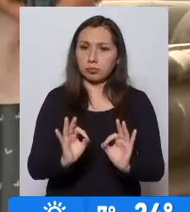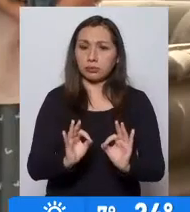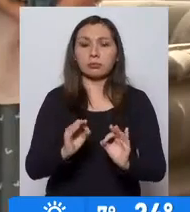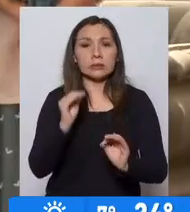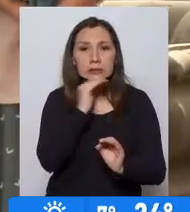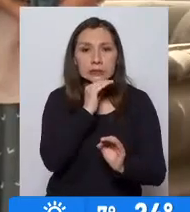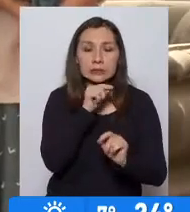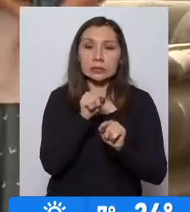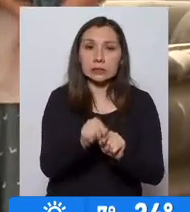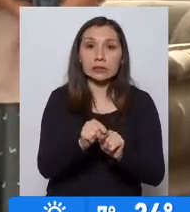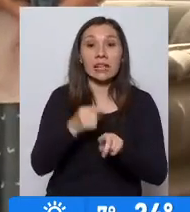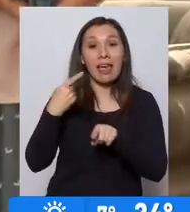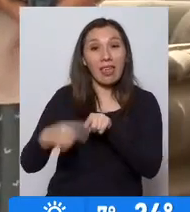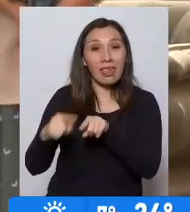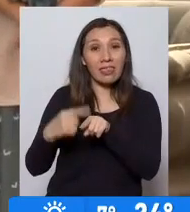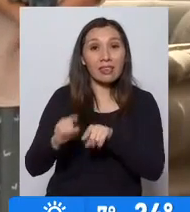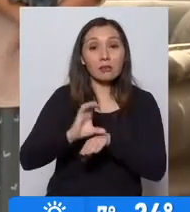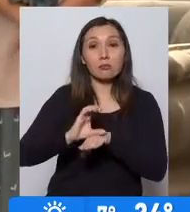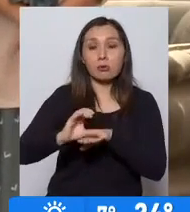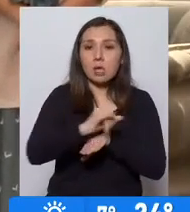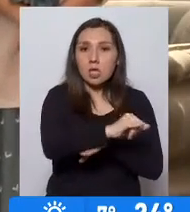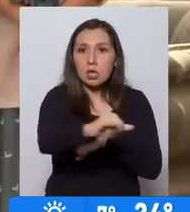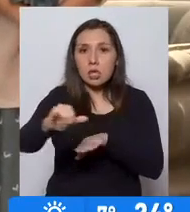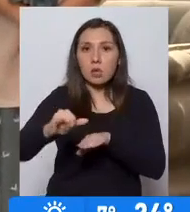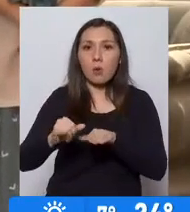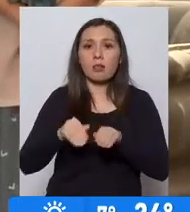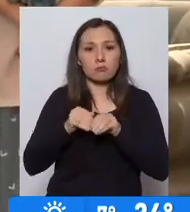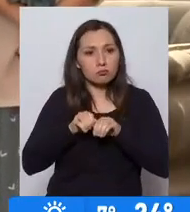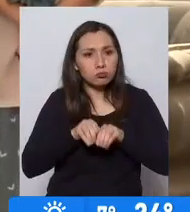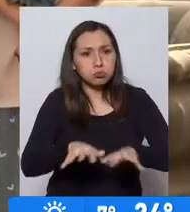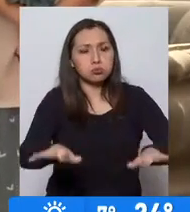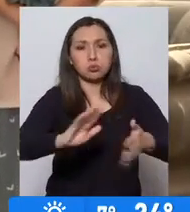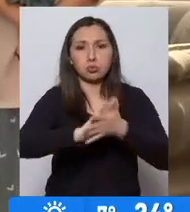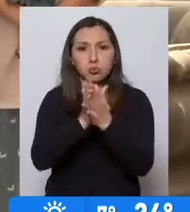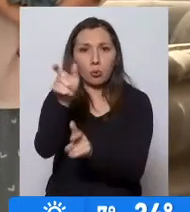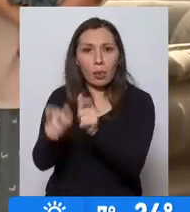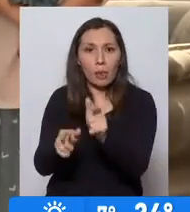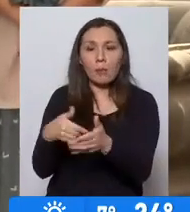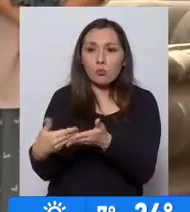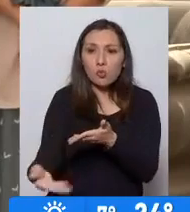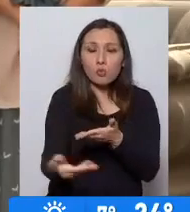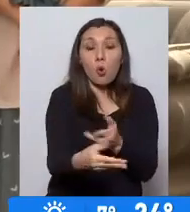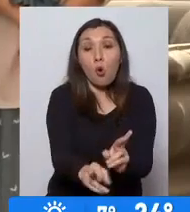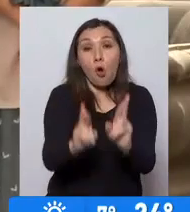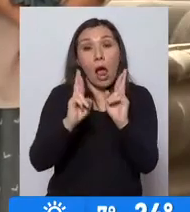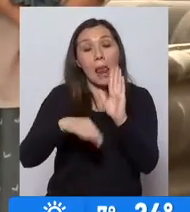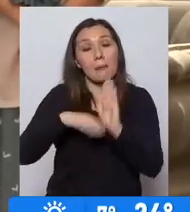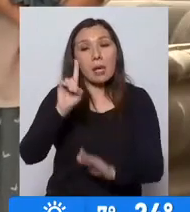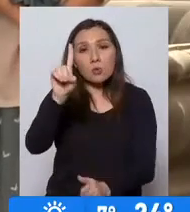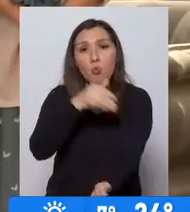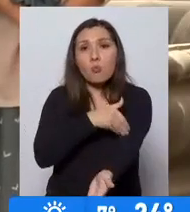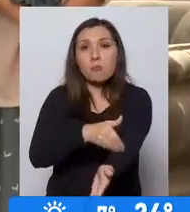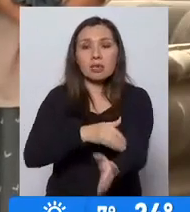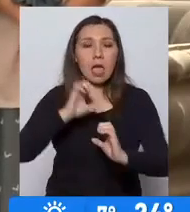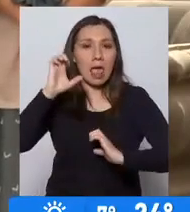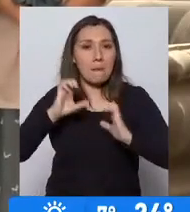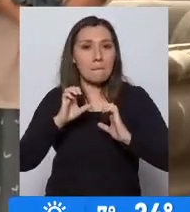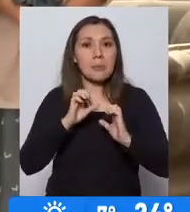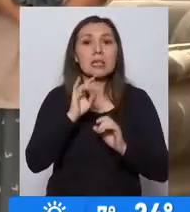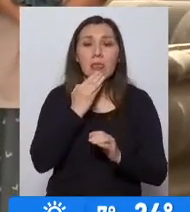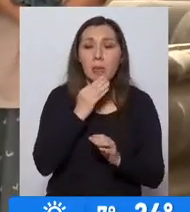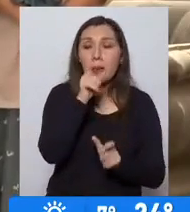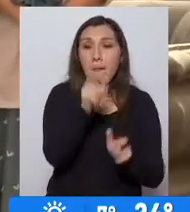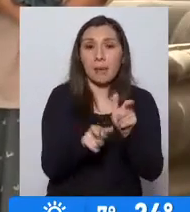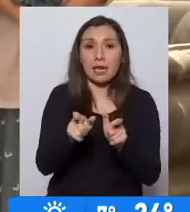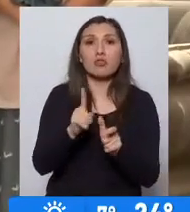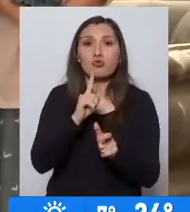y que este sea un crédito estandarizado, masivo, que llegue a, ojalá, más de 1 millón de empresas y